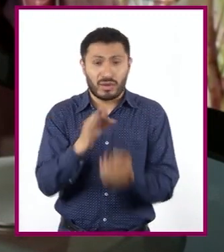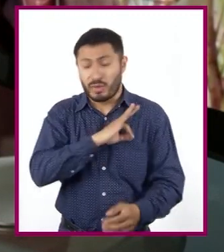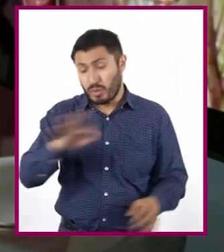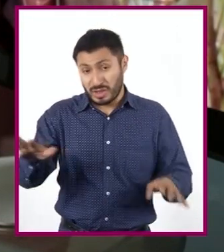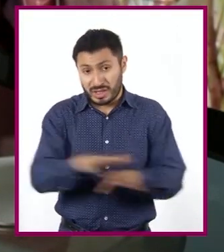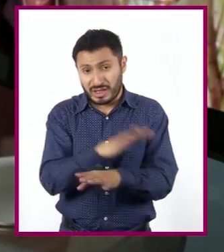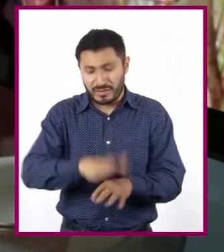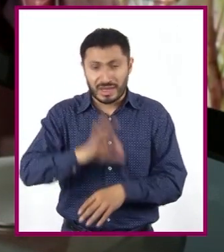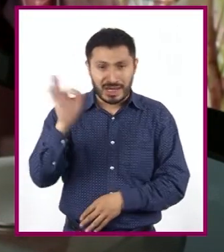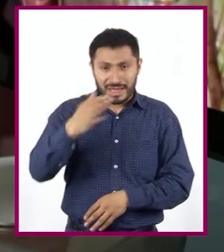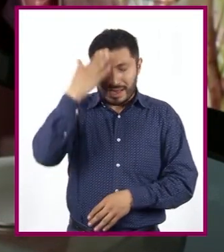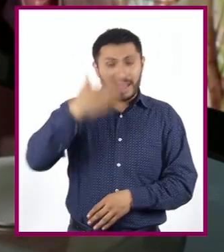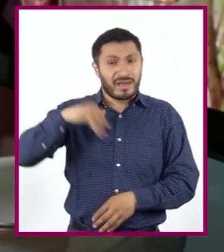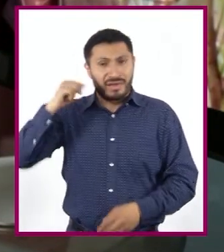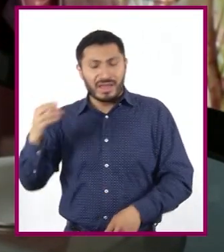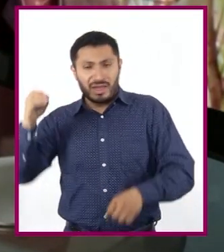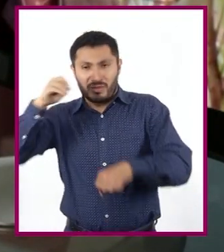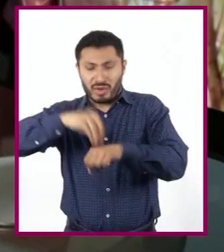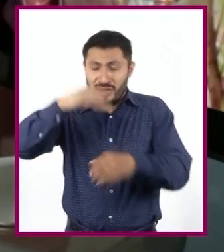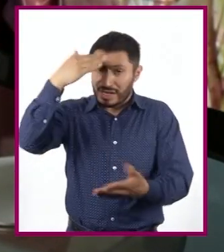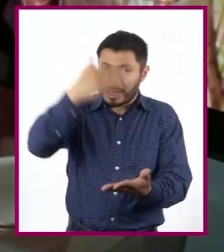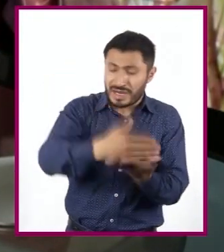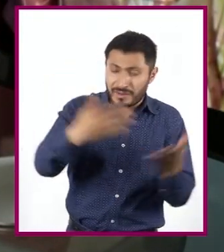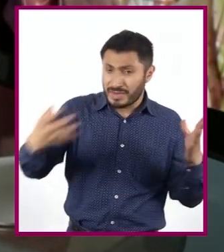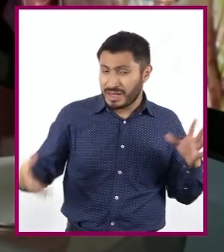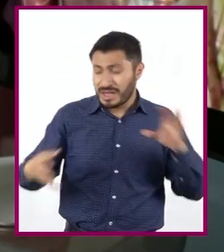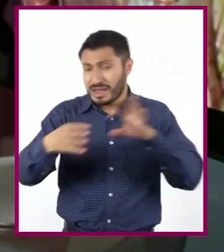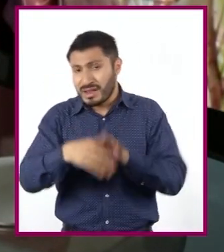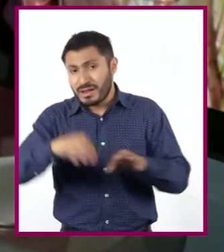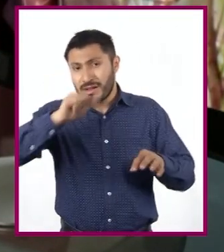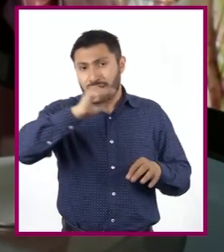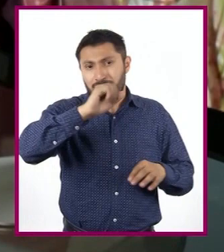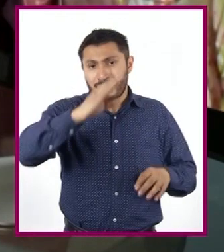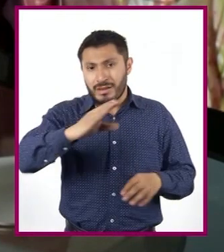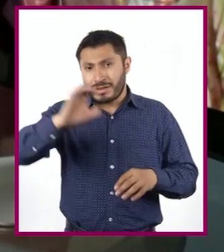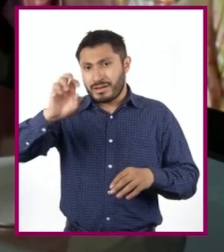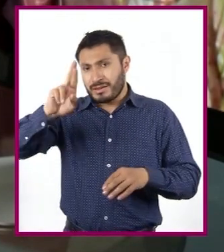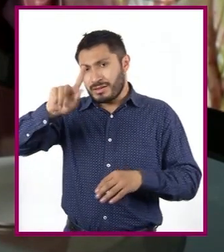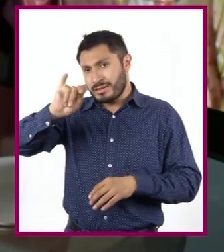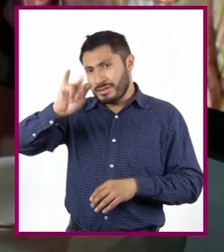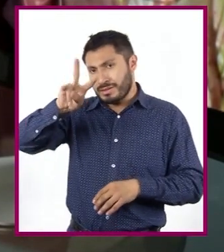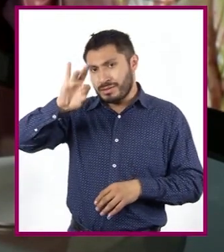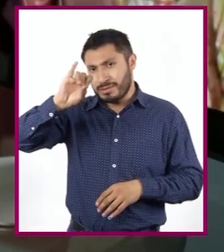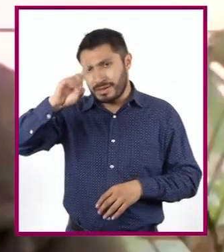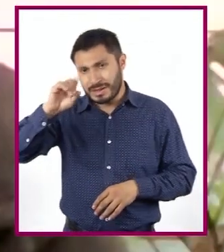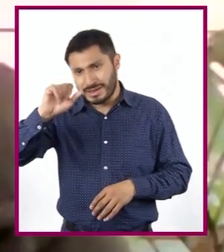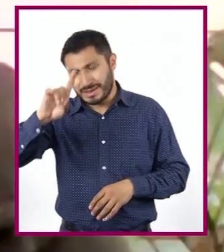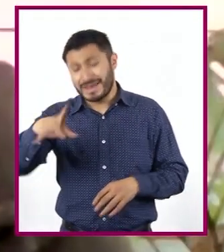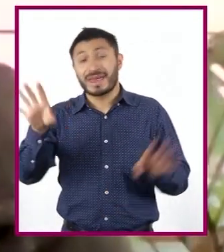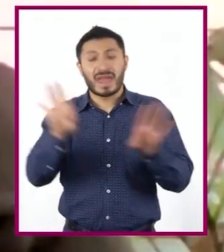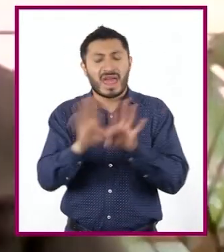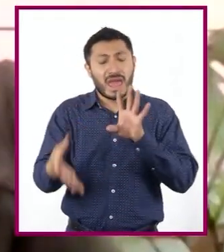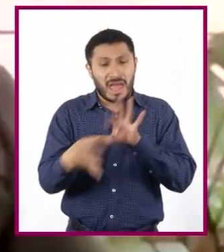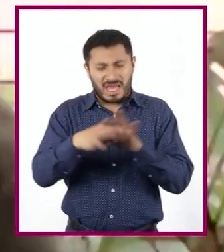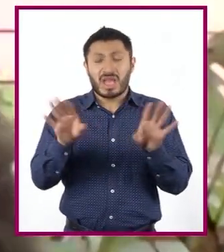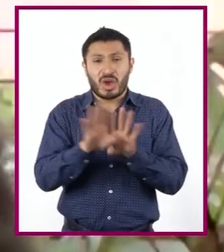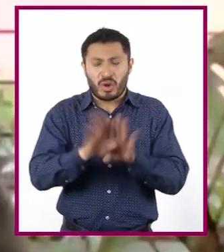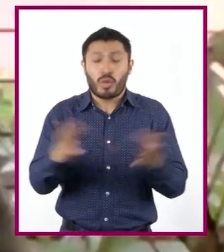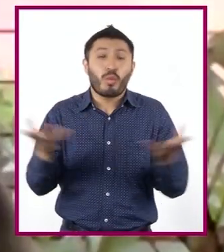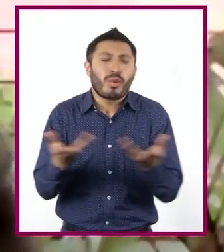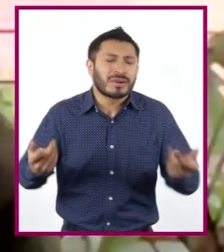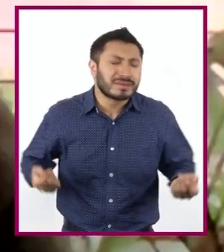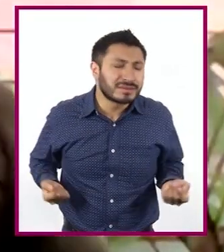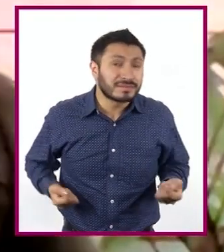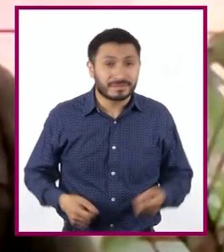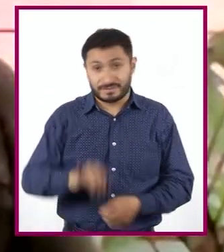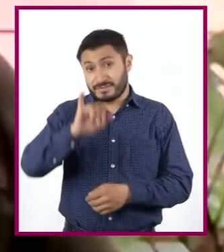género literario y qué tiene que ver con el lector? Por supuesto. Mira, el género literario se diferencia de otros